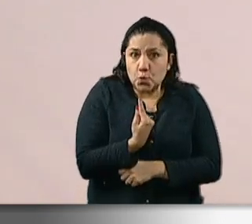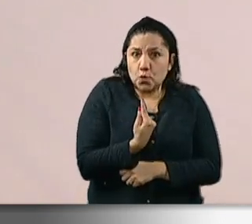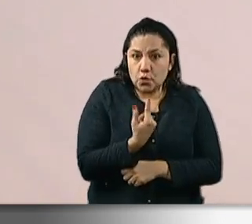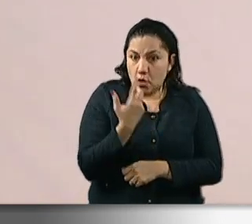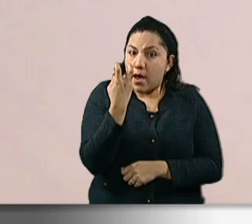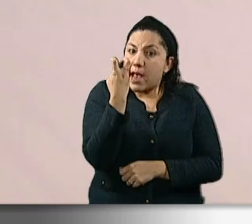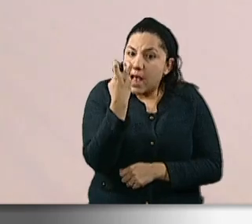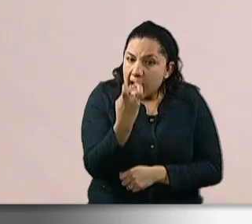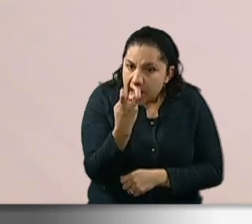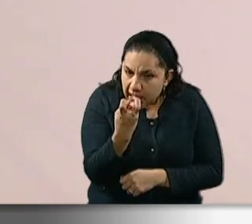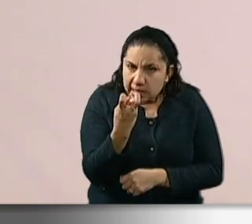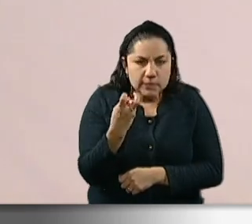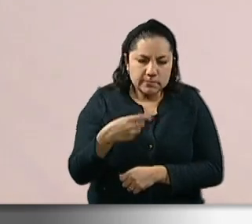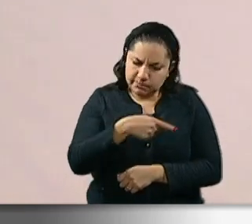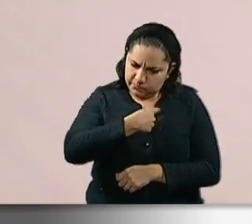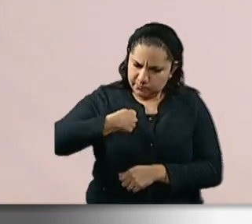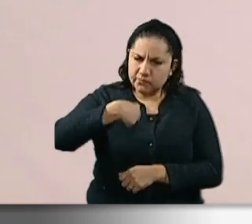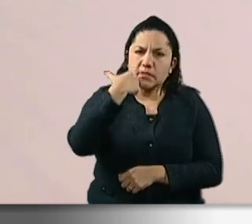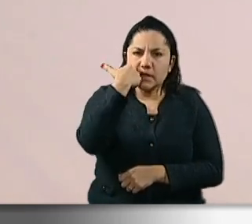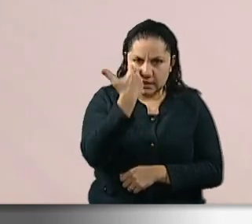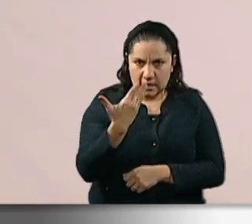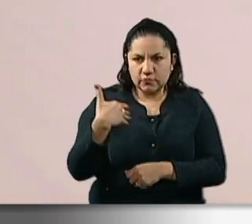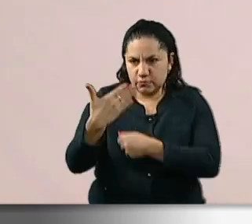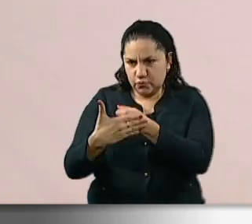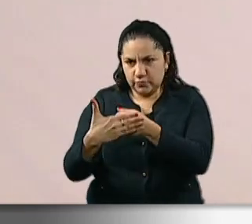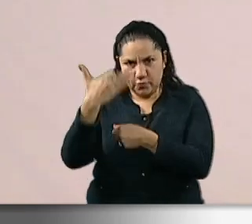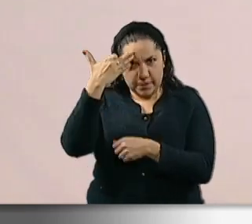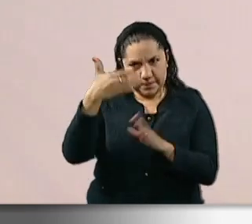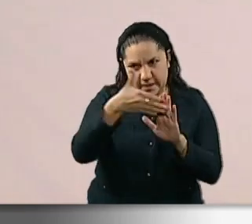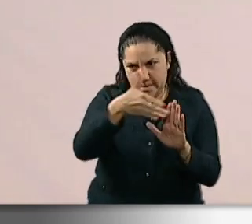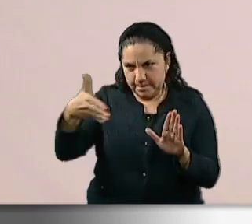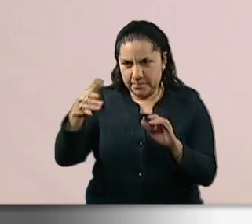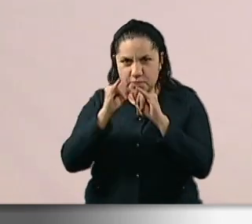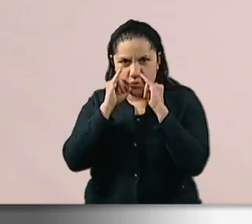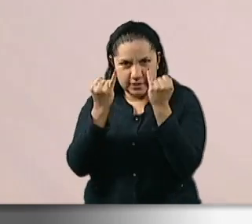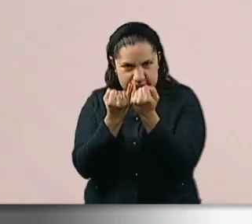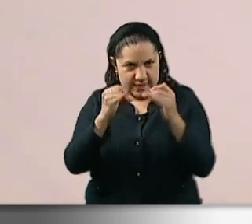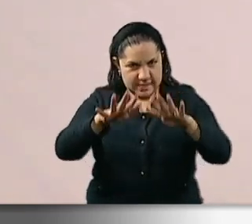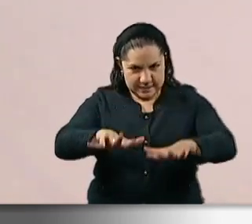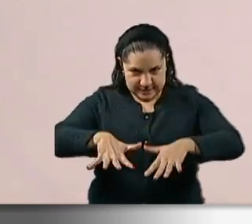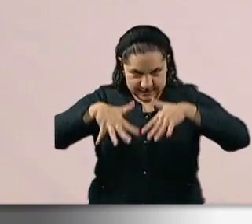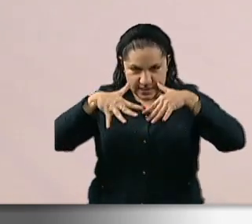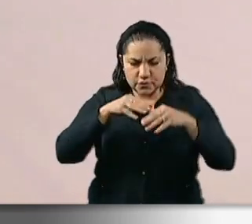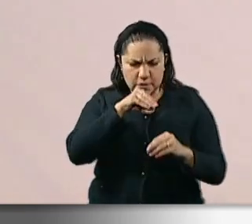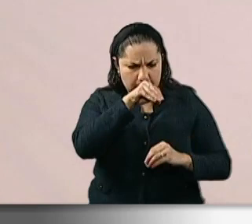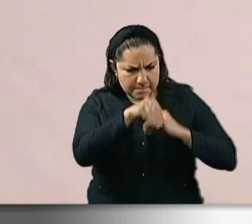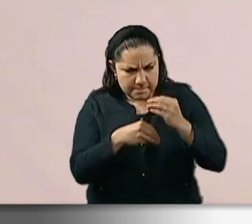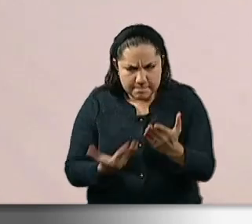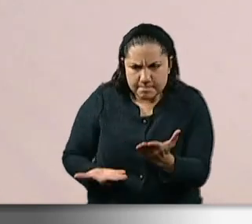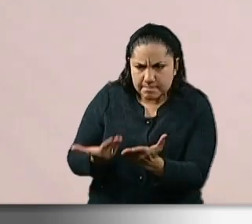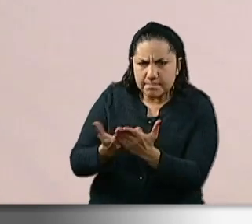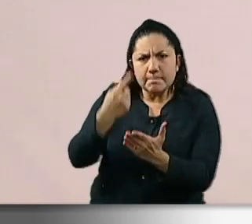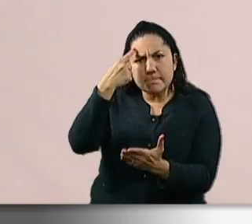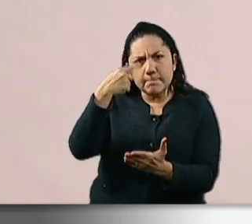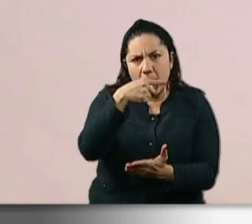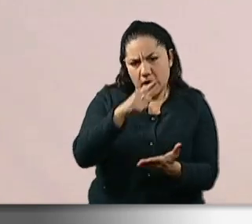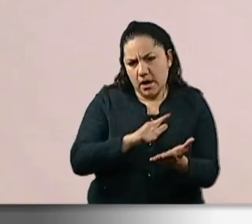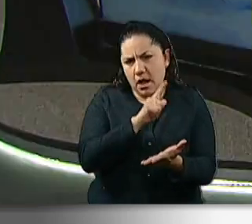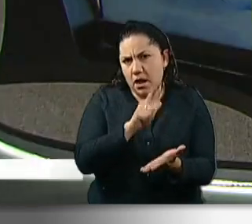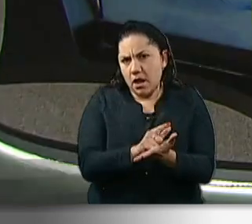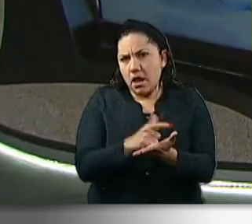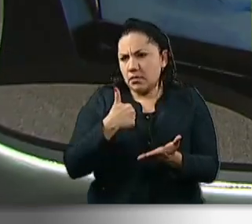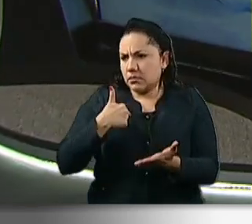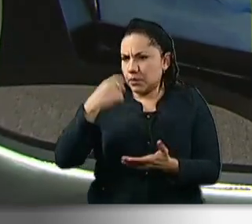presentar en este próximo periodo de sesiones una ley para impedir el latifundismo ejidal